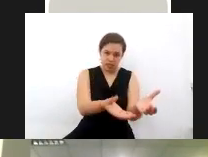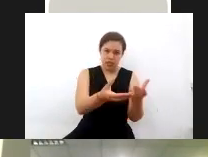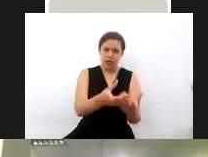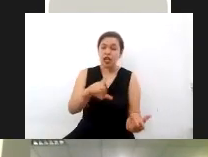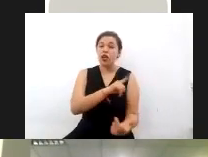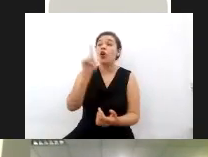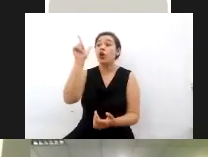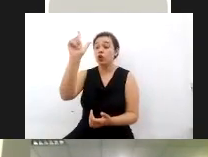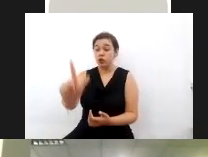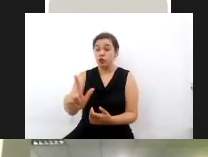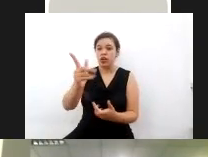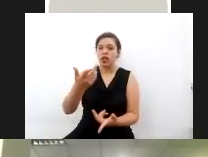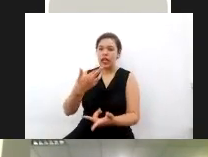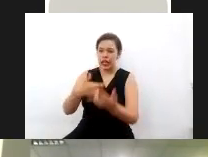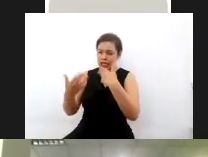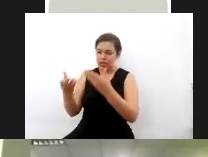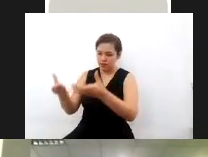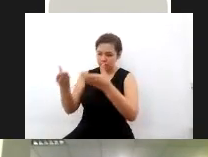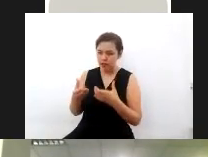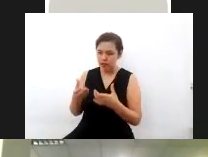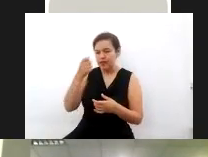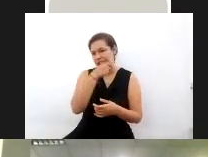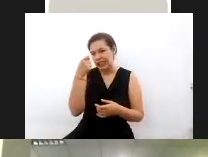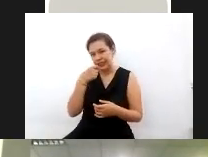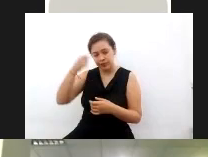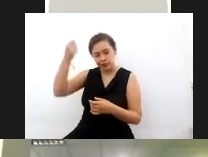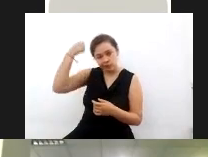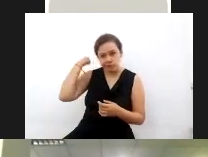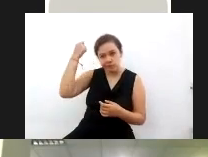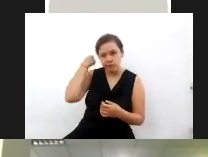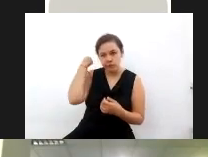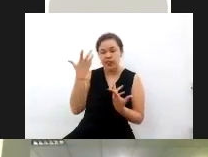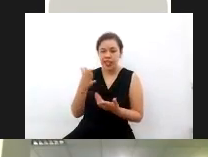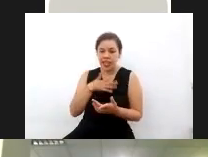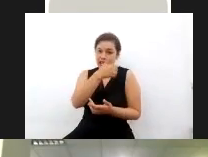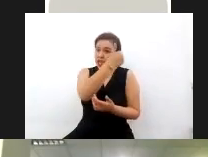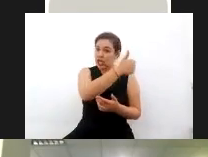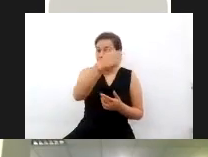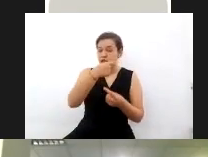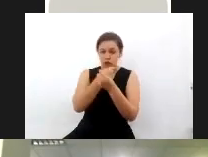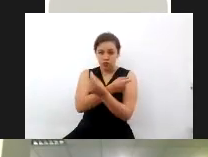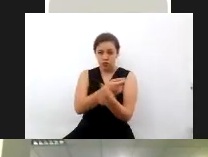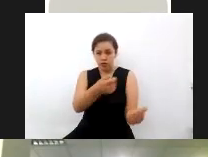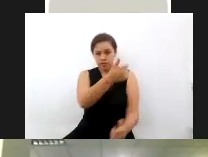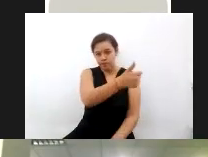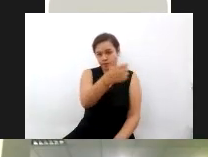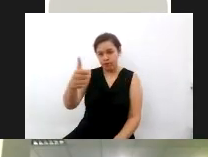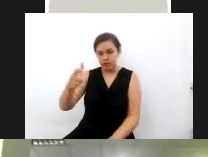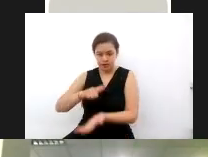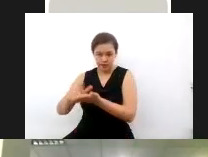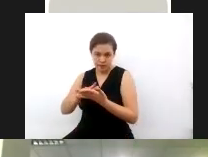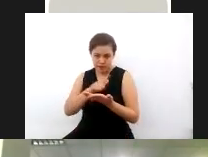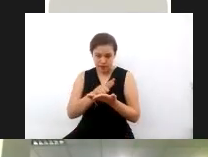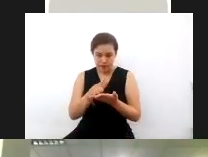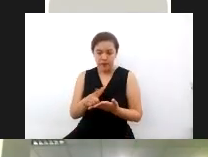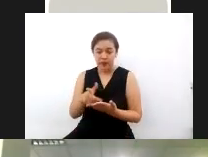lunes. Cepillos de dientes, peines, todo esto que es como muy personal de los niños, artículos de limpieza personal, deben